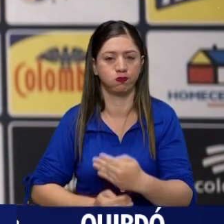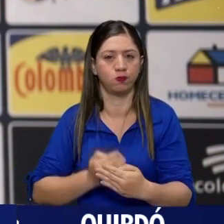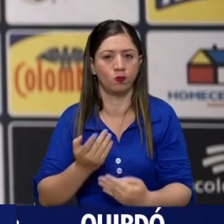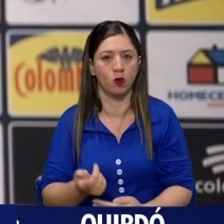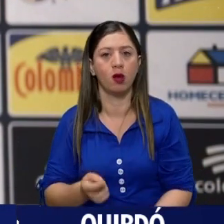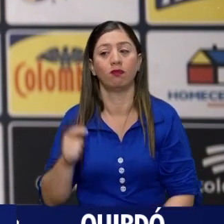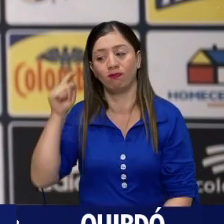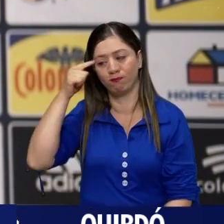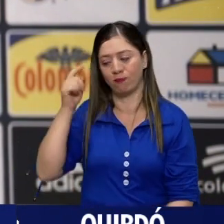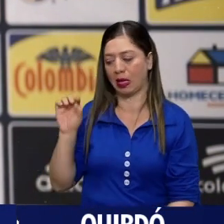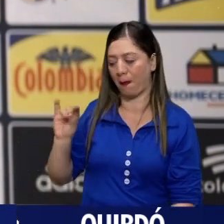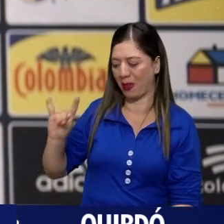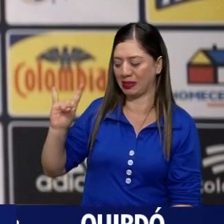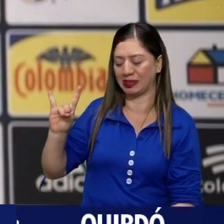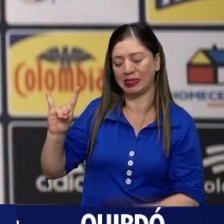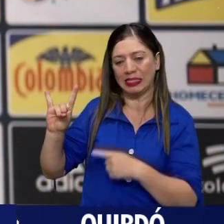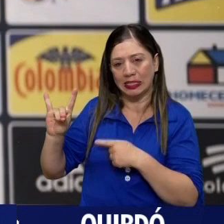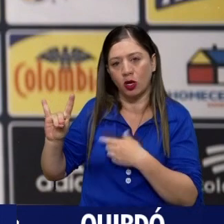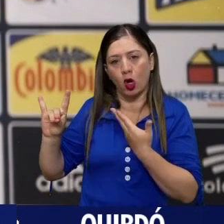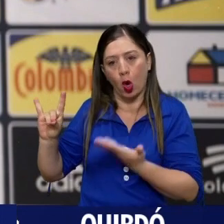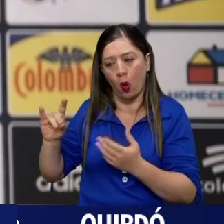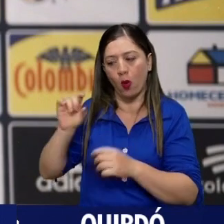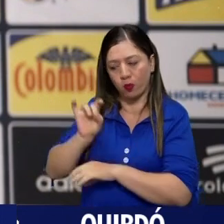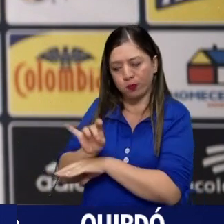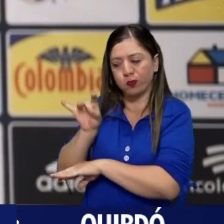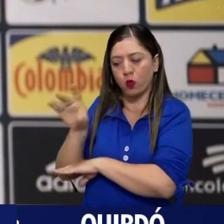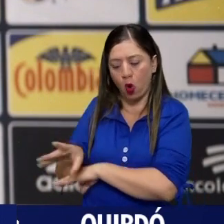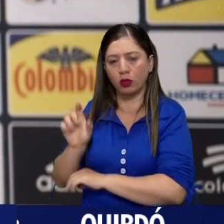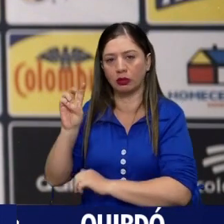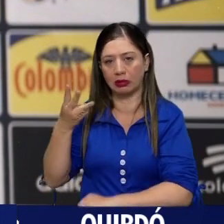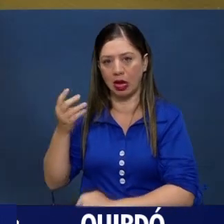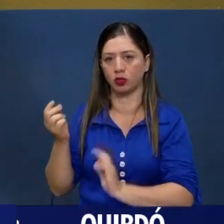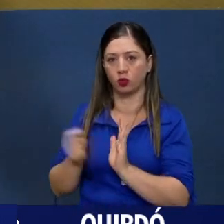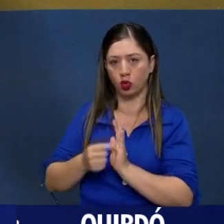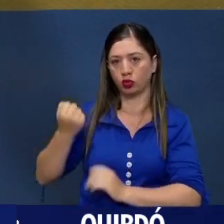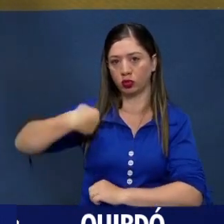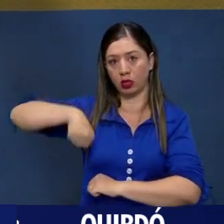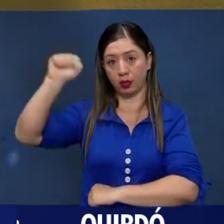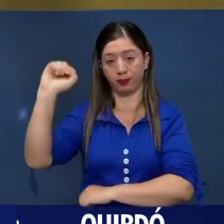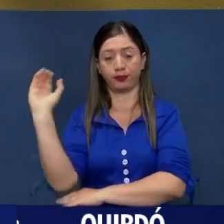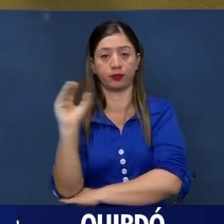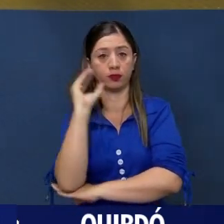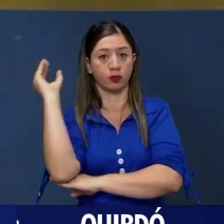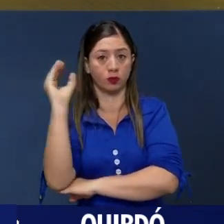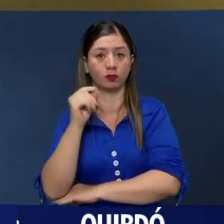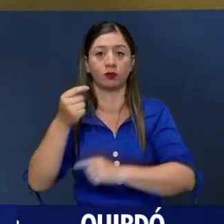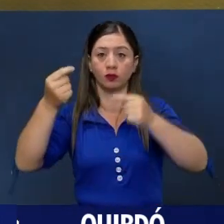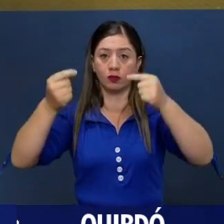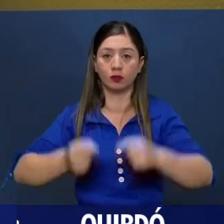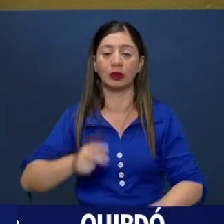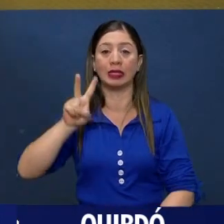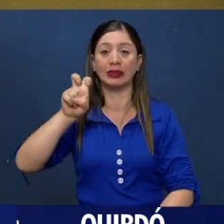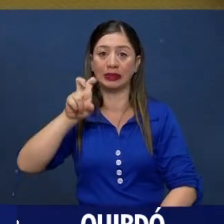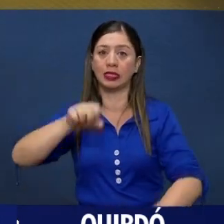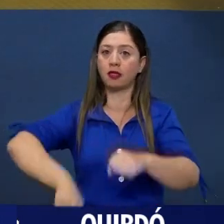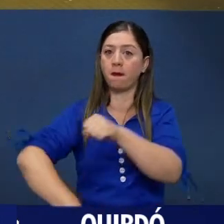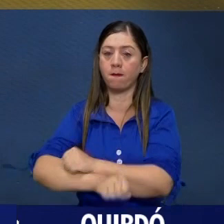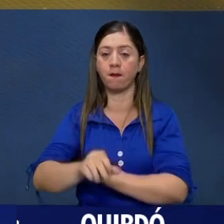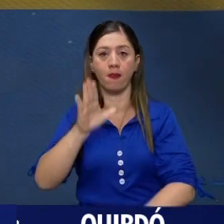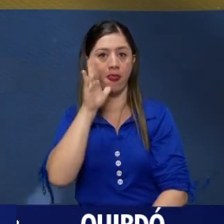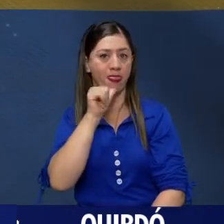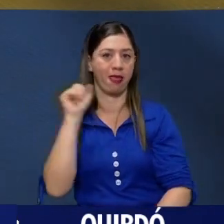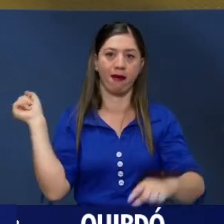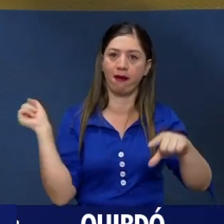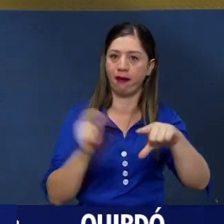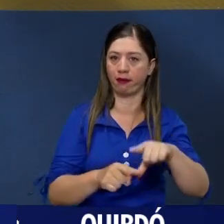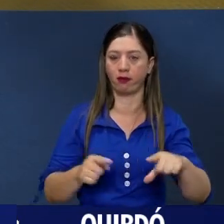en Bolivia y bueno, Dios quiera que podamos lograr los 3 puntos. El combinado patrio suma 7 partidos en línea sin anotar en las